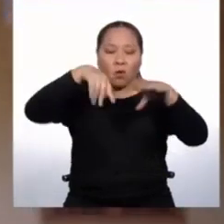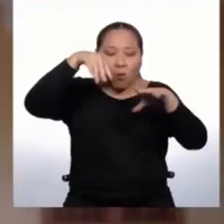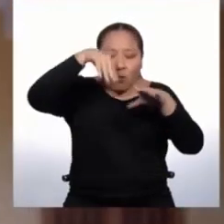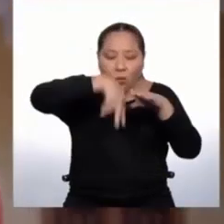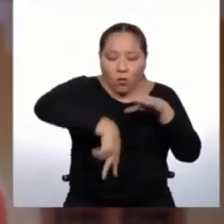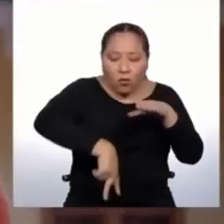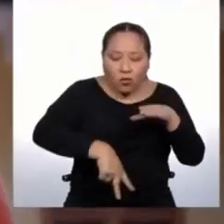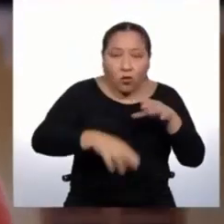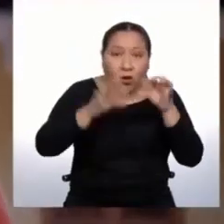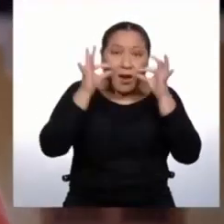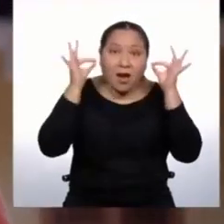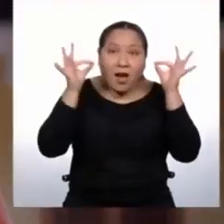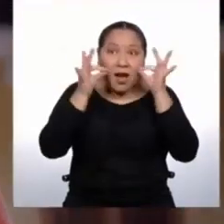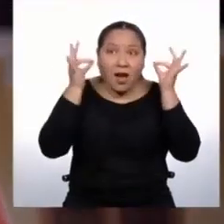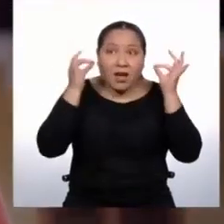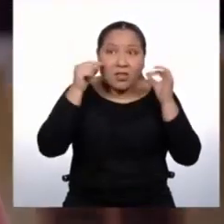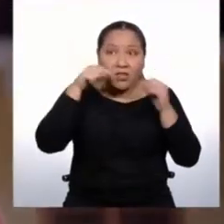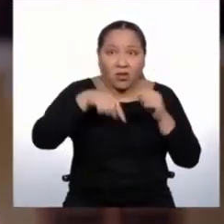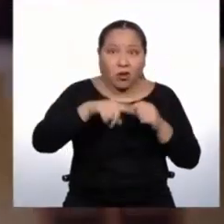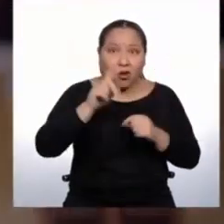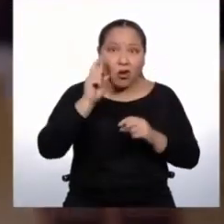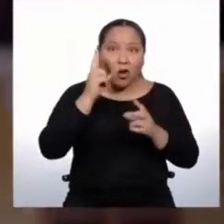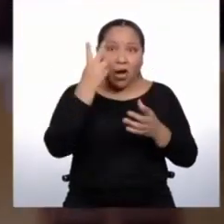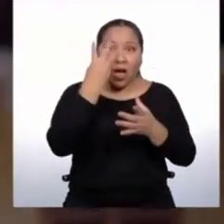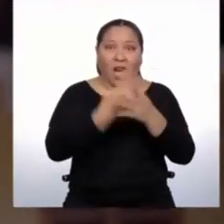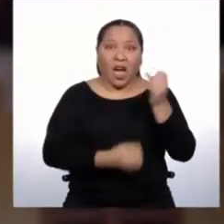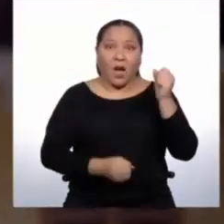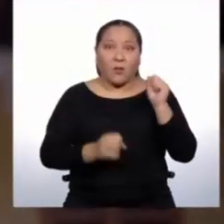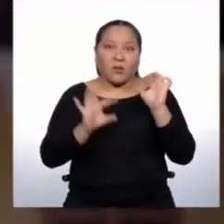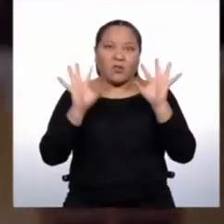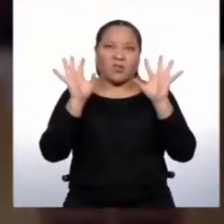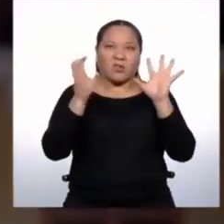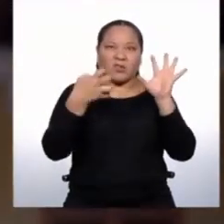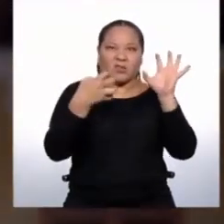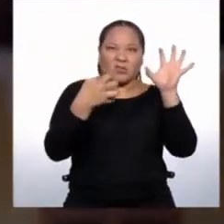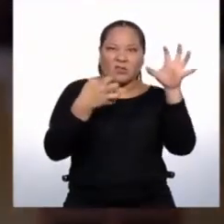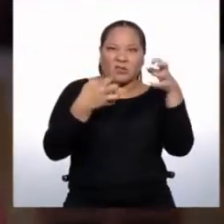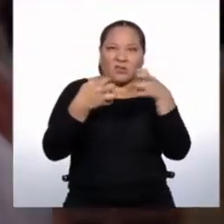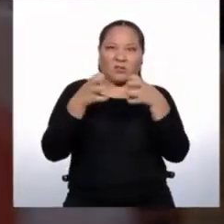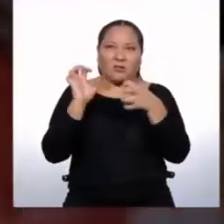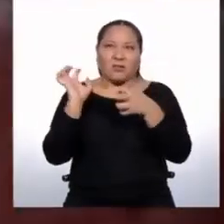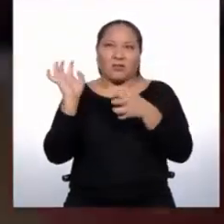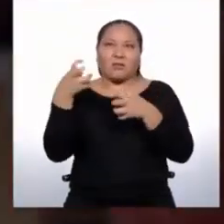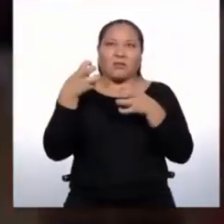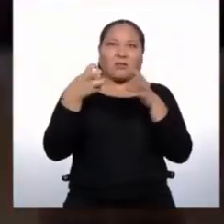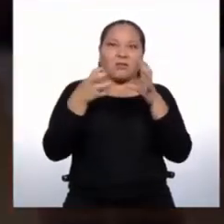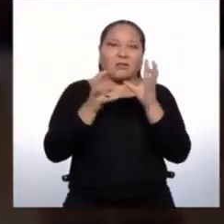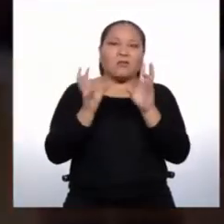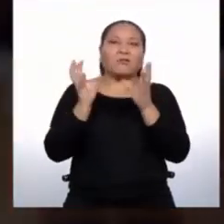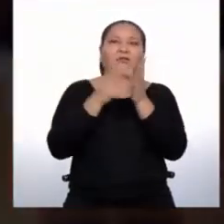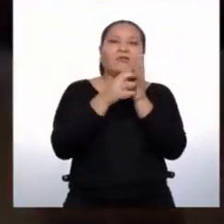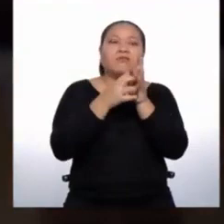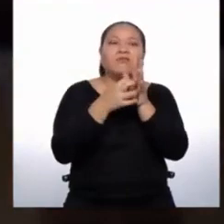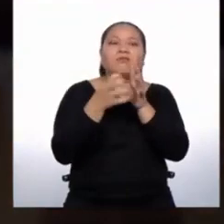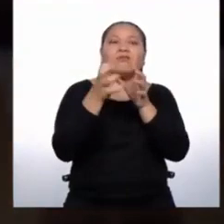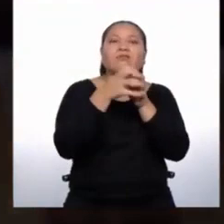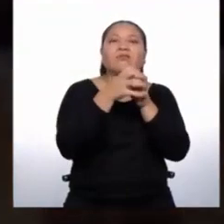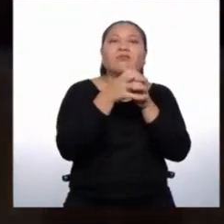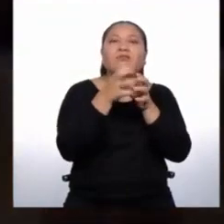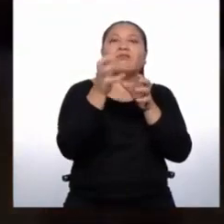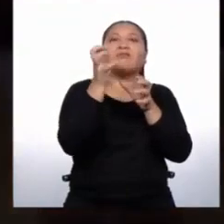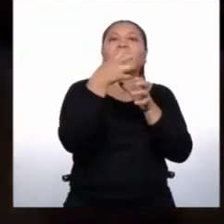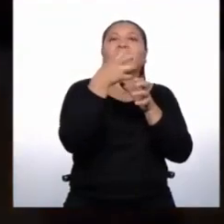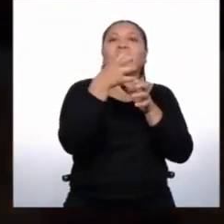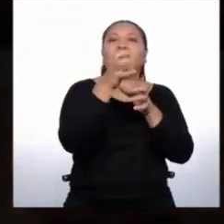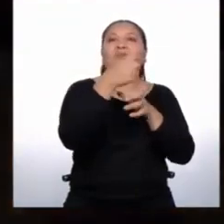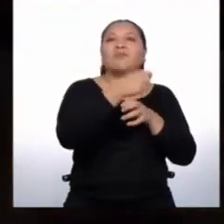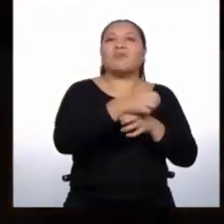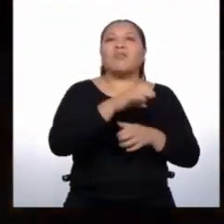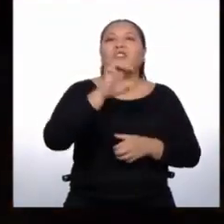dos tenían uñas, por la pared se subieron.